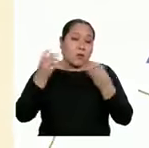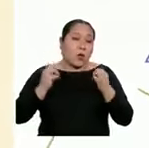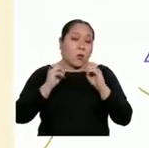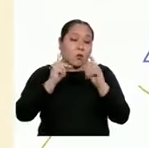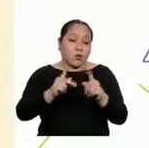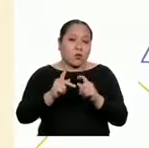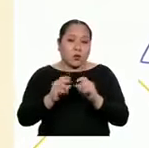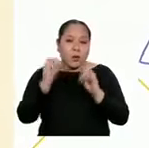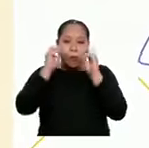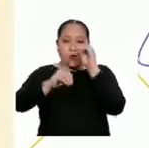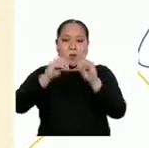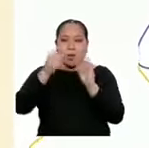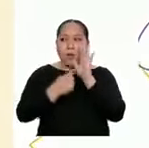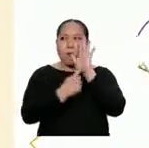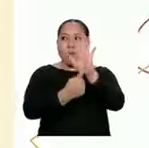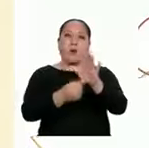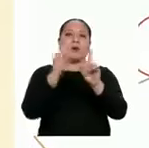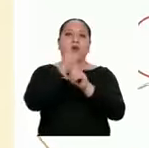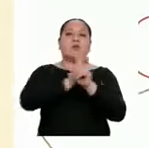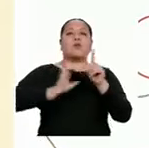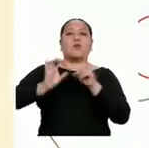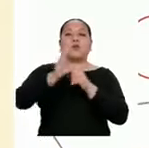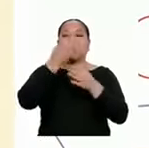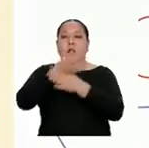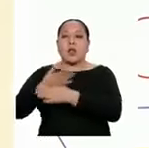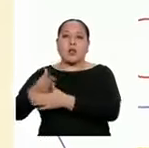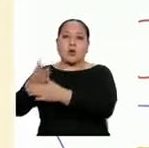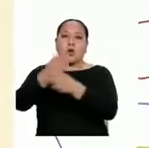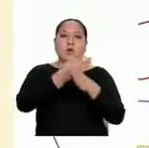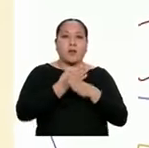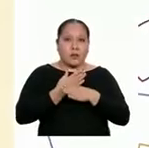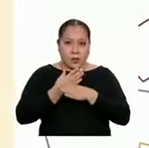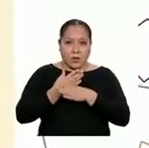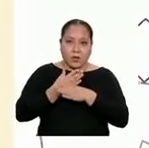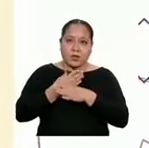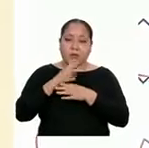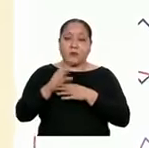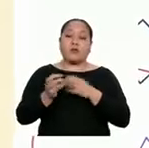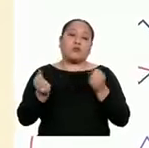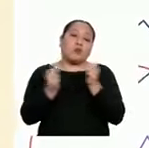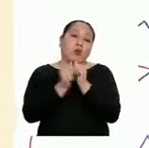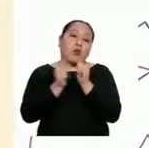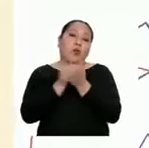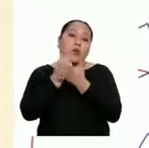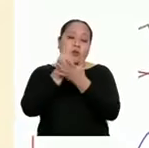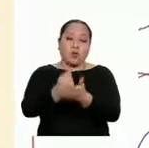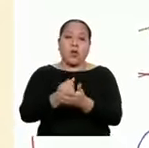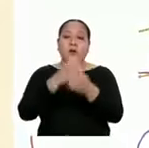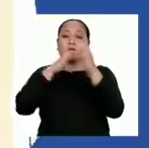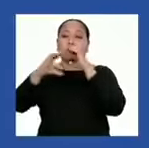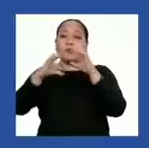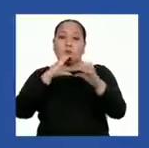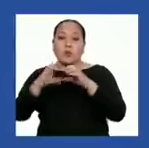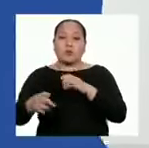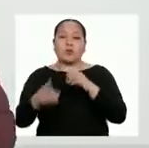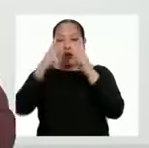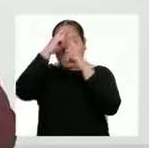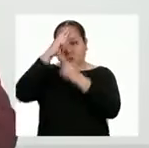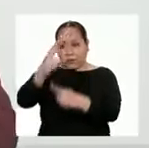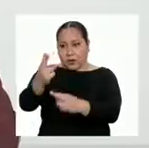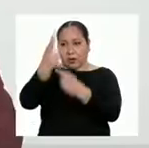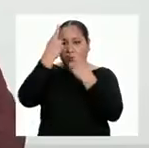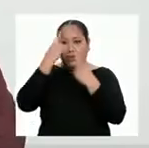posibilidad de generar expresiones culturales compartidas a través del diálogo y del respeto mutuo.